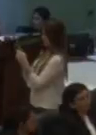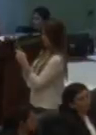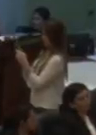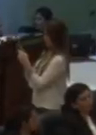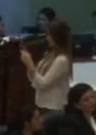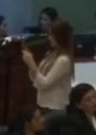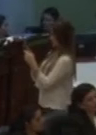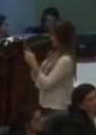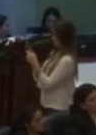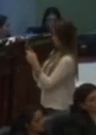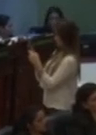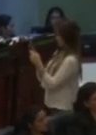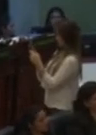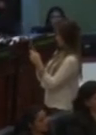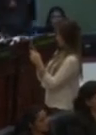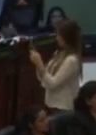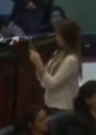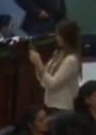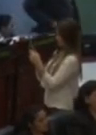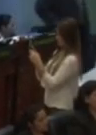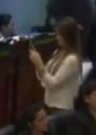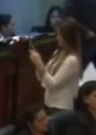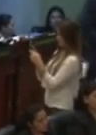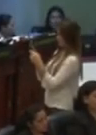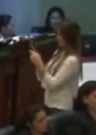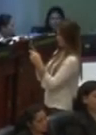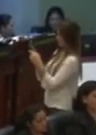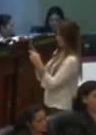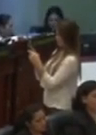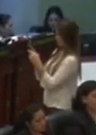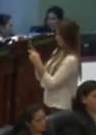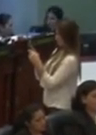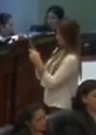políticos a los del país. Informó para laprensagráfica.com Héctor Burgos.